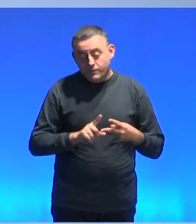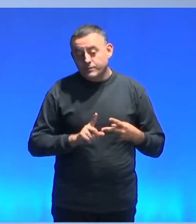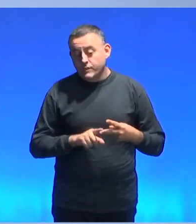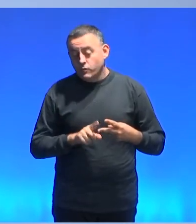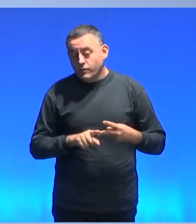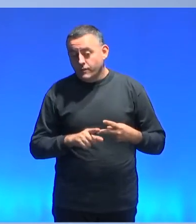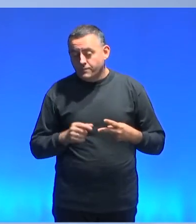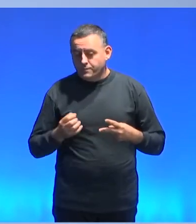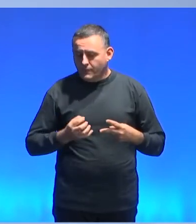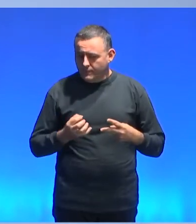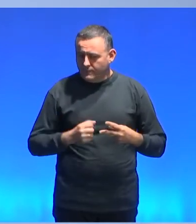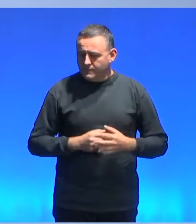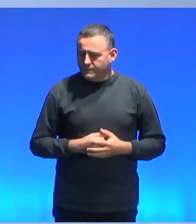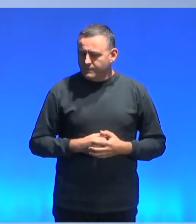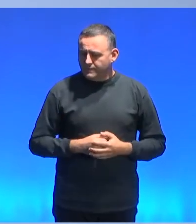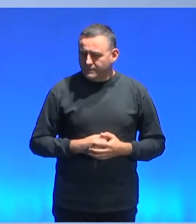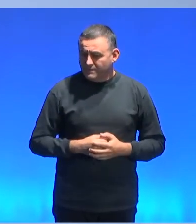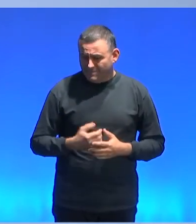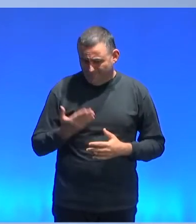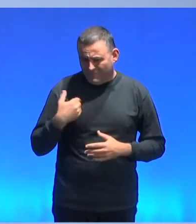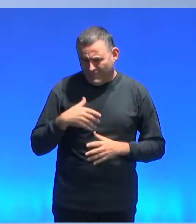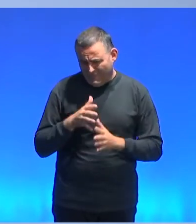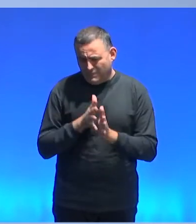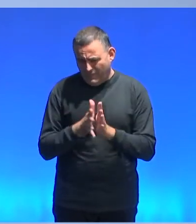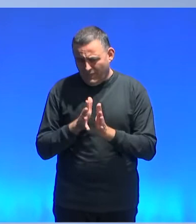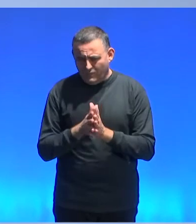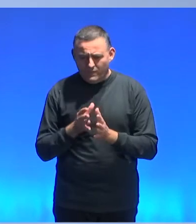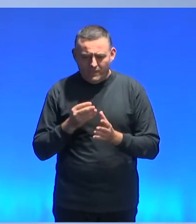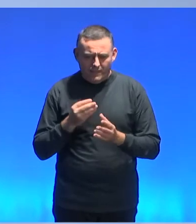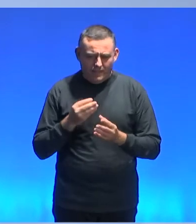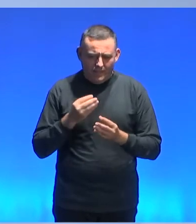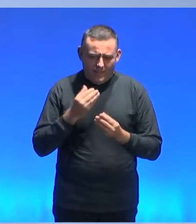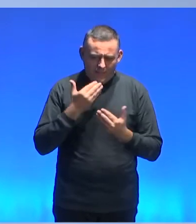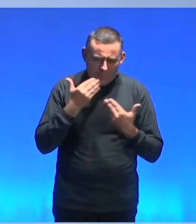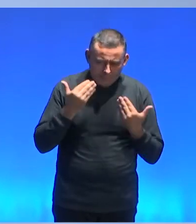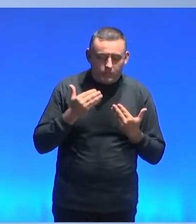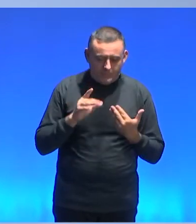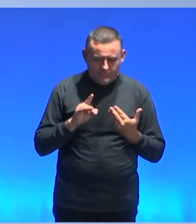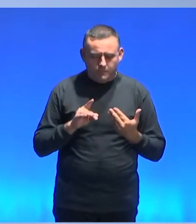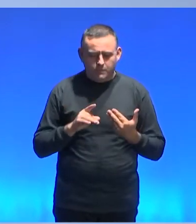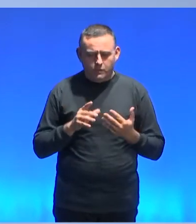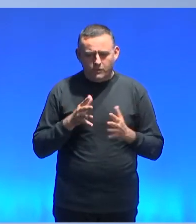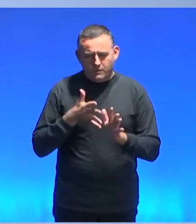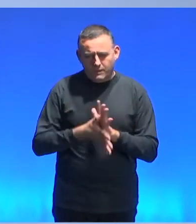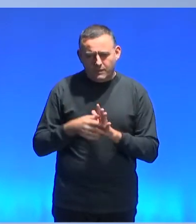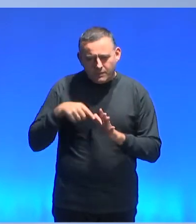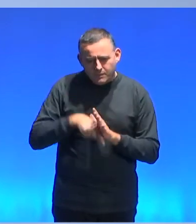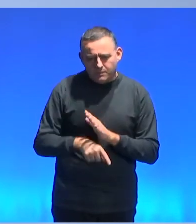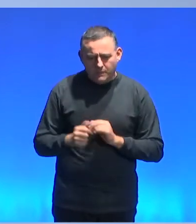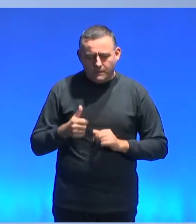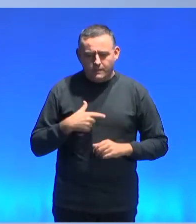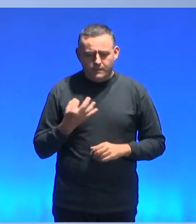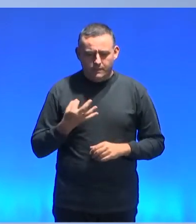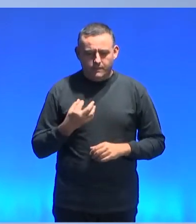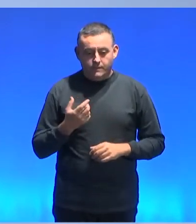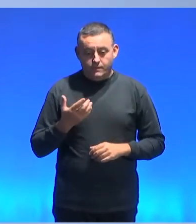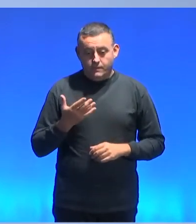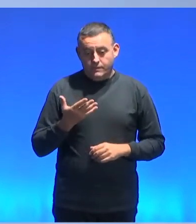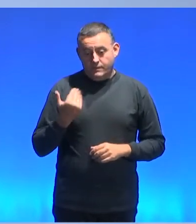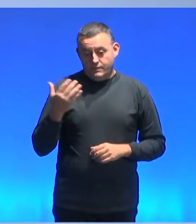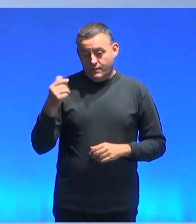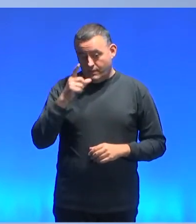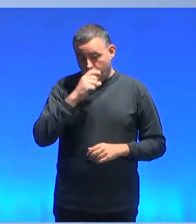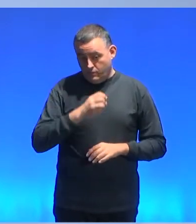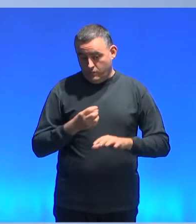segunda la comenté en hechos, pero el tema fundamental es que desde el 89